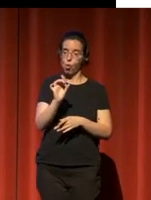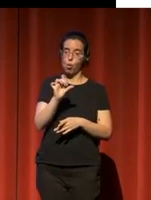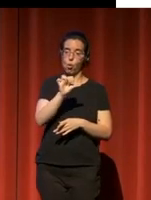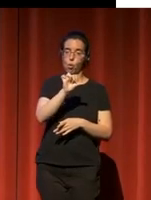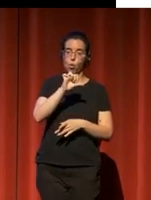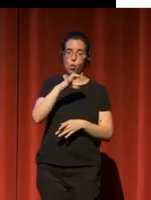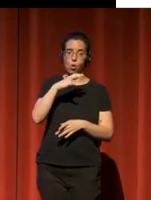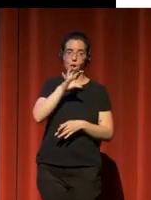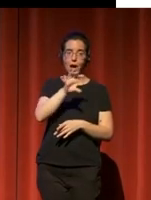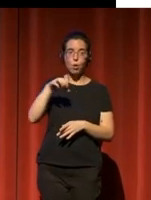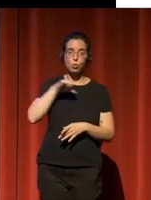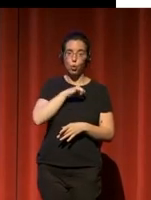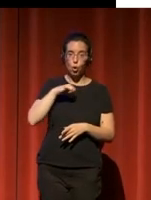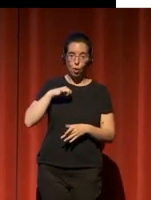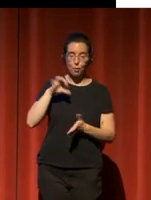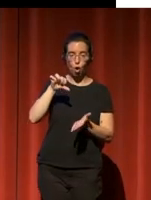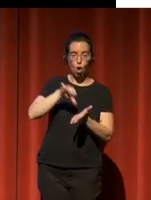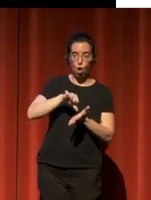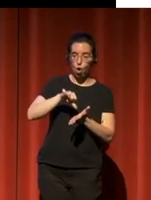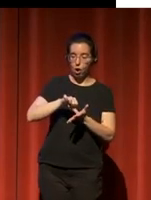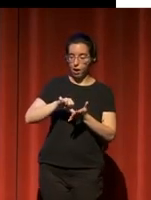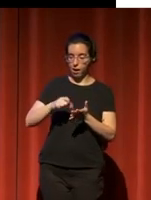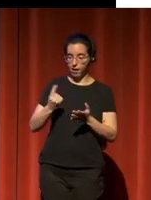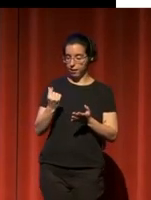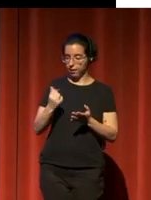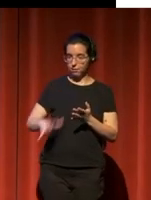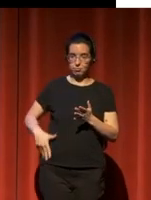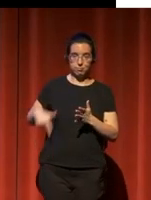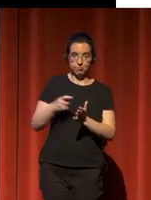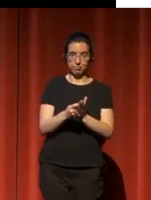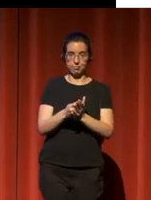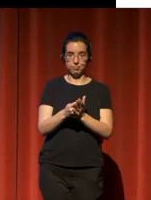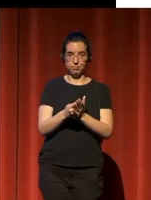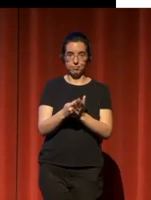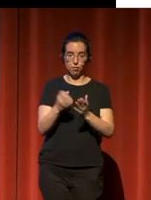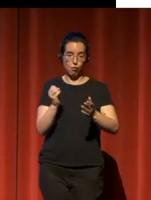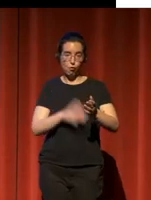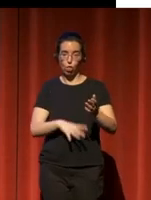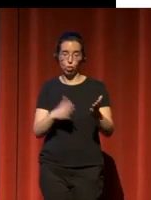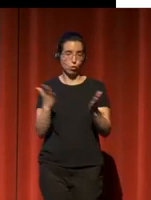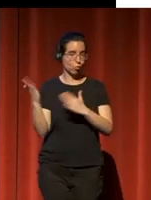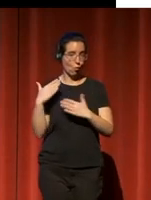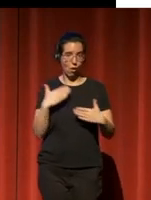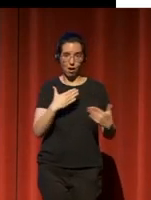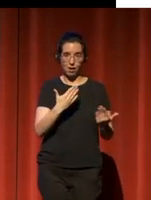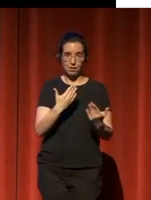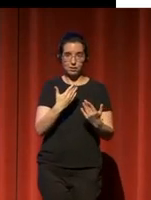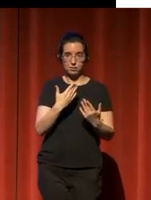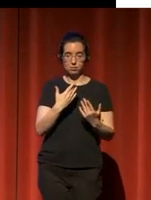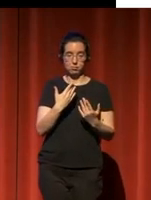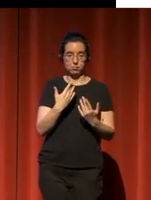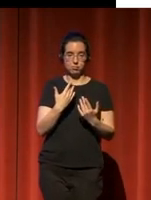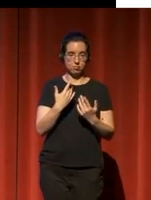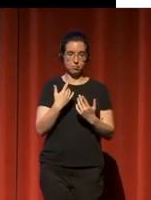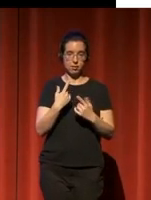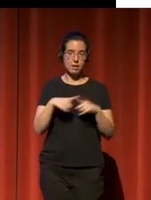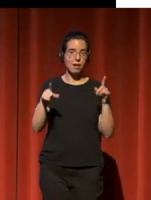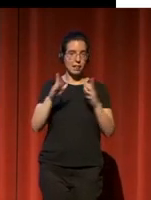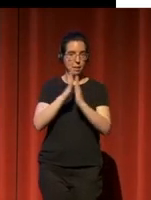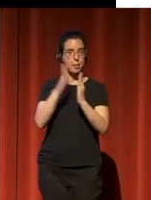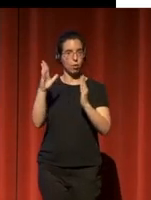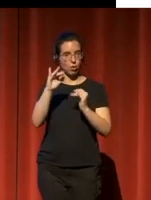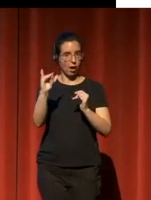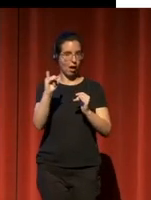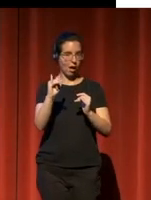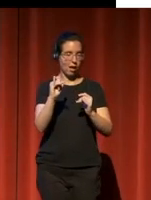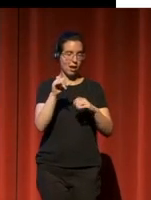local Se dispone de fondos eh digamos por Norma general a excepción de lo que puede ocurrir en algunas bibliotecas para para el desarrollo y la